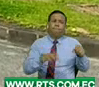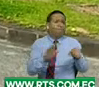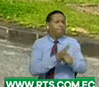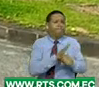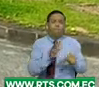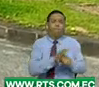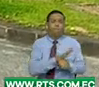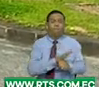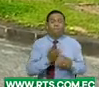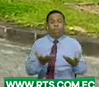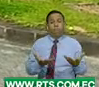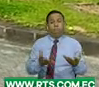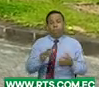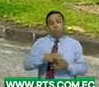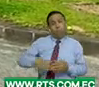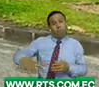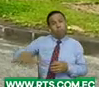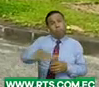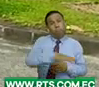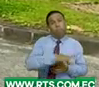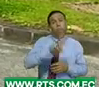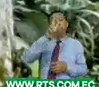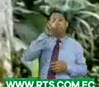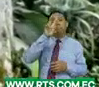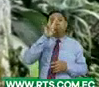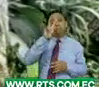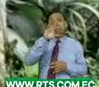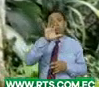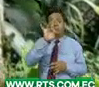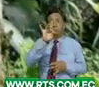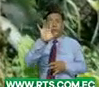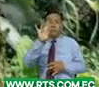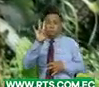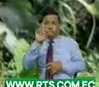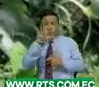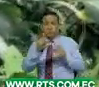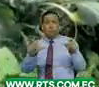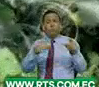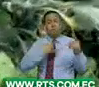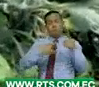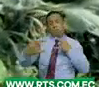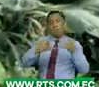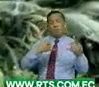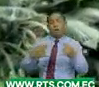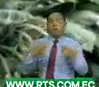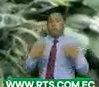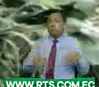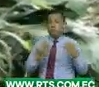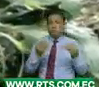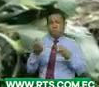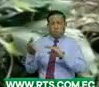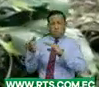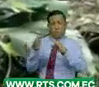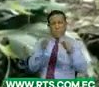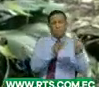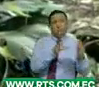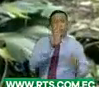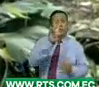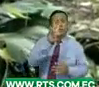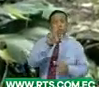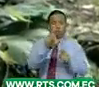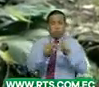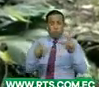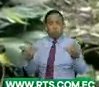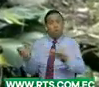tiene dos mil 787 casos 87 personas fallecidas confirmadas por kobe y 72 con sospecha de haber